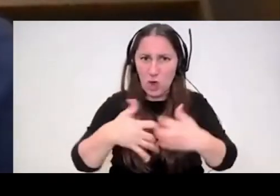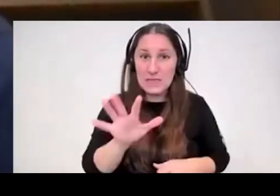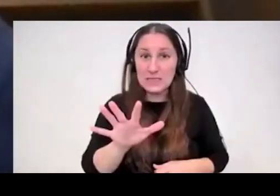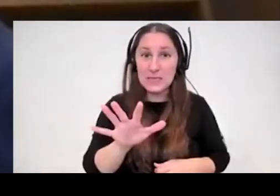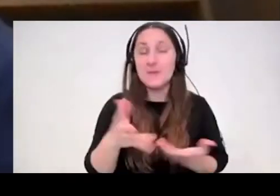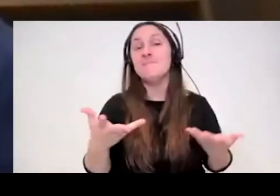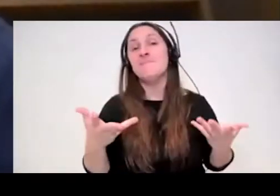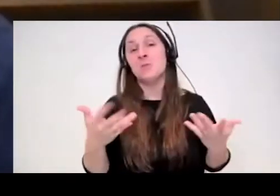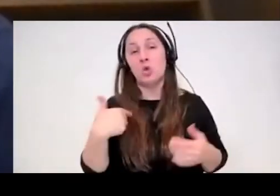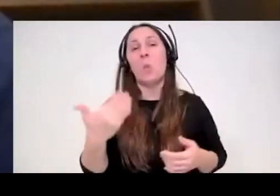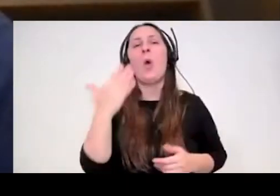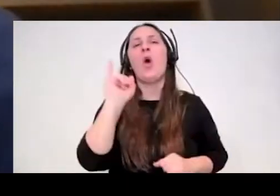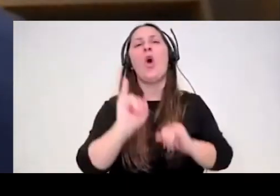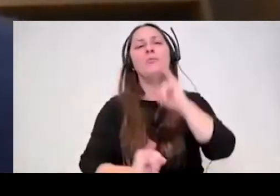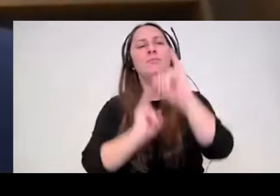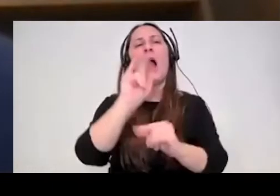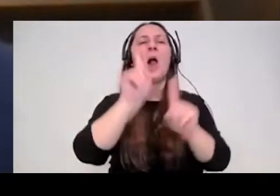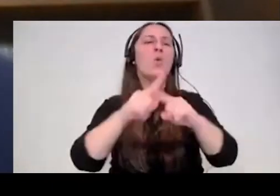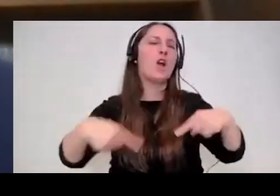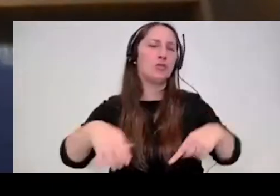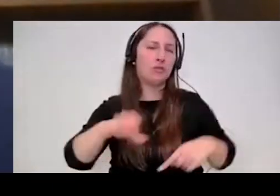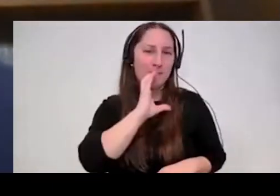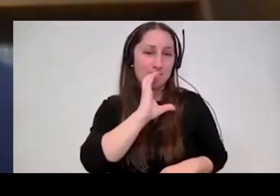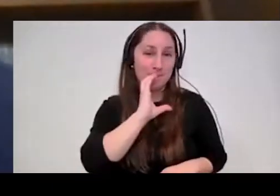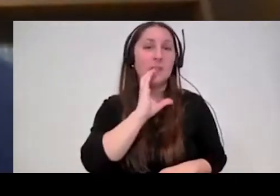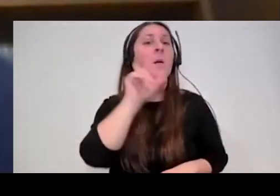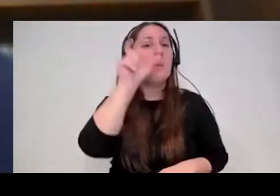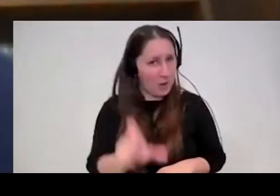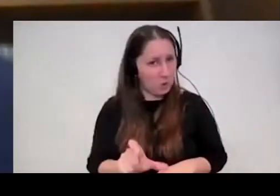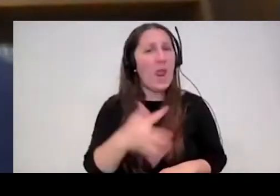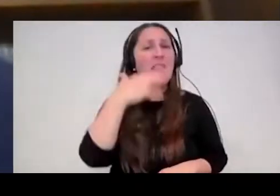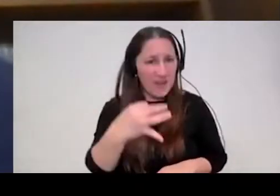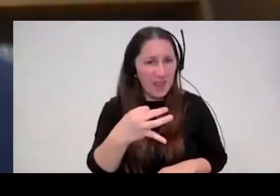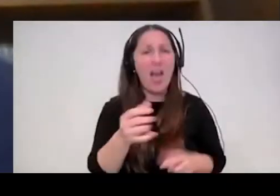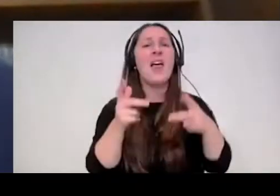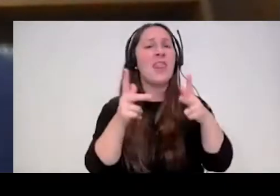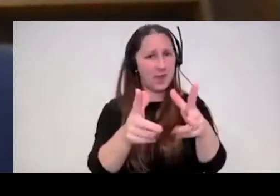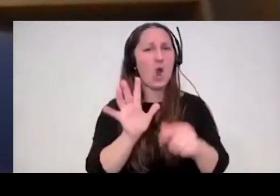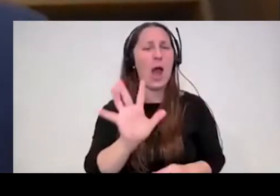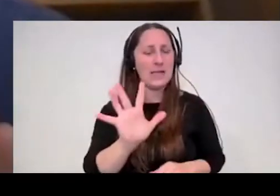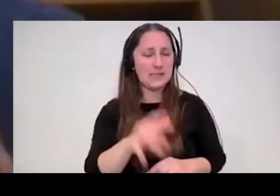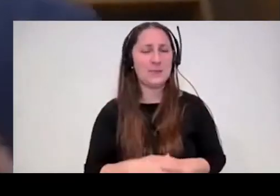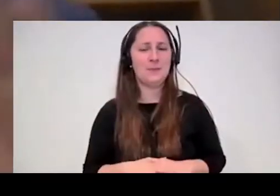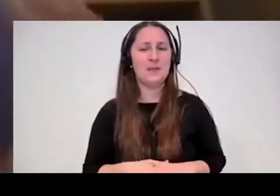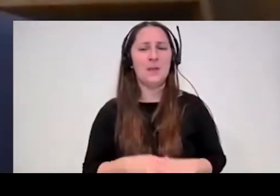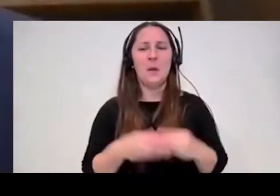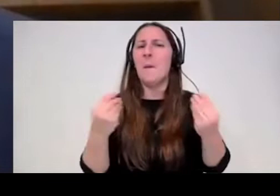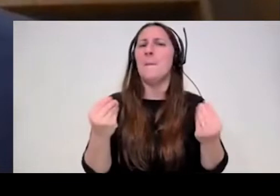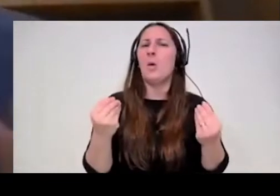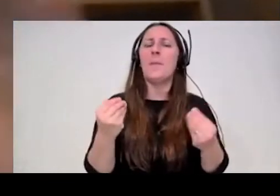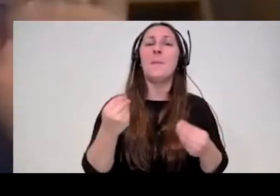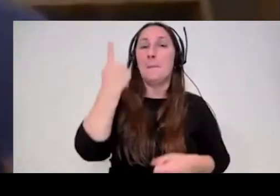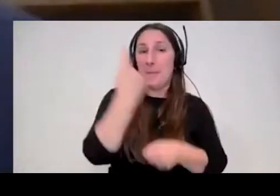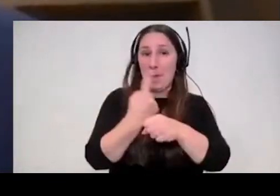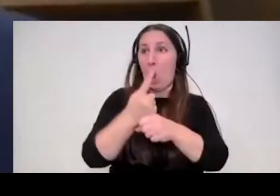alguna anécdota en este sentido que alguno ha dicho esto, ¿no? Pero ¿por qué si los podían? Pero primero que el empleador no te tiene que